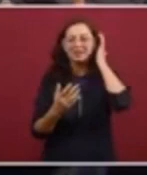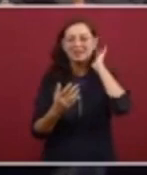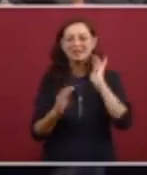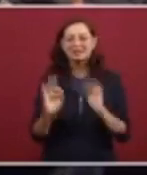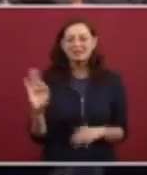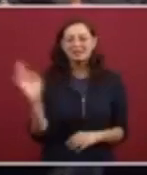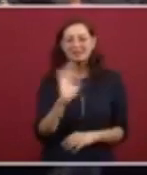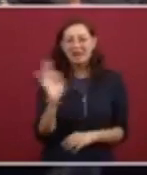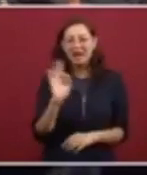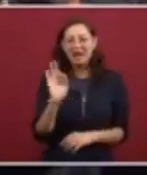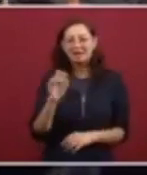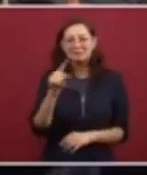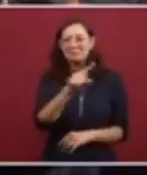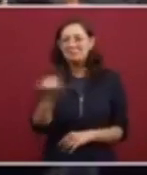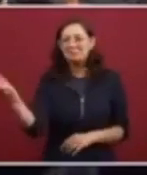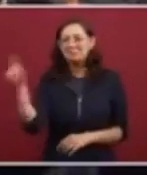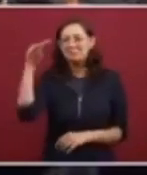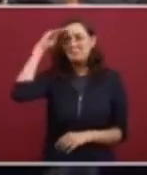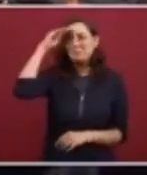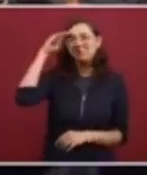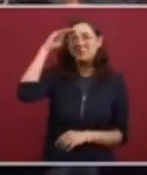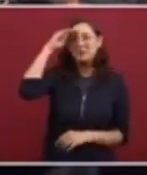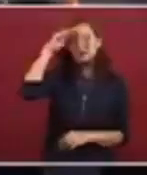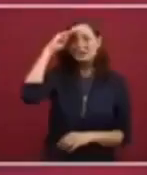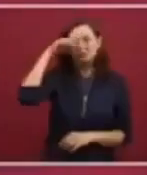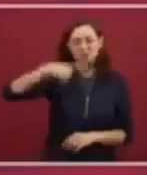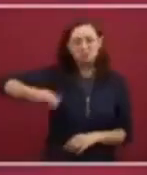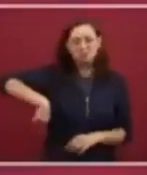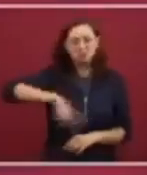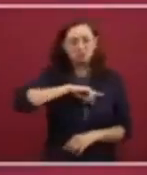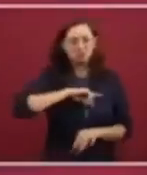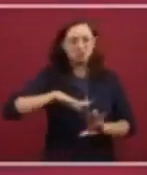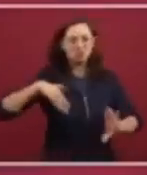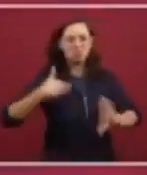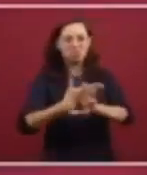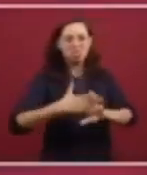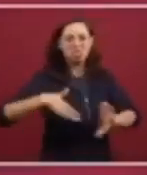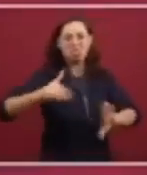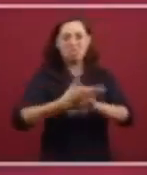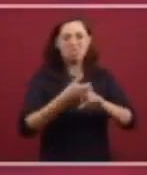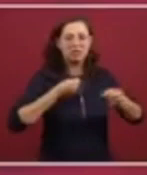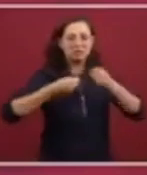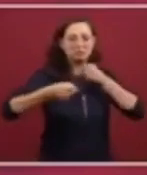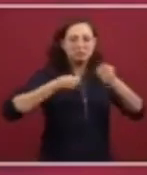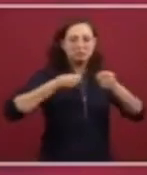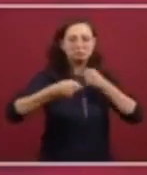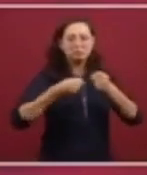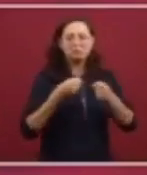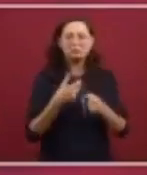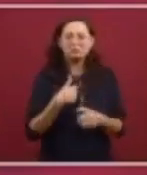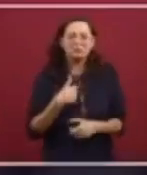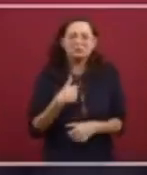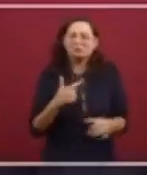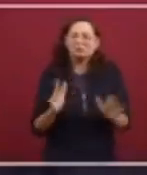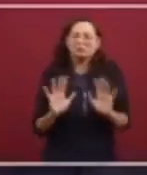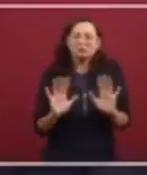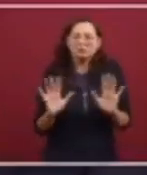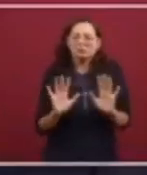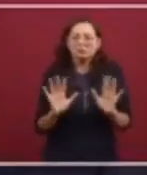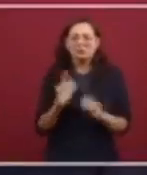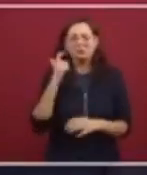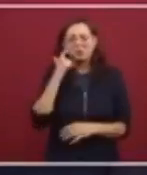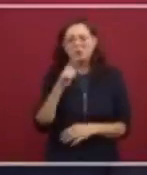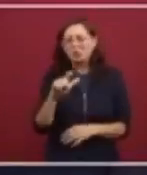nosotros este está intimidando los periodistas como